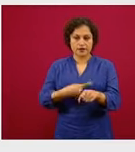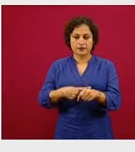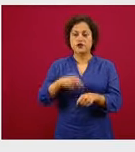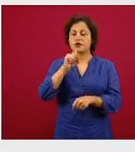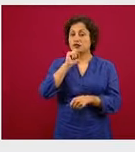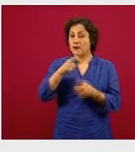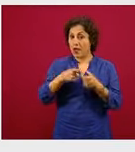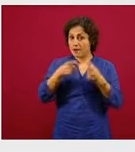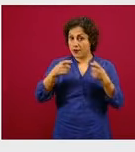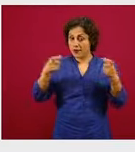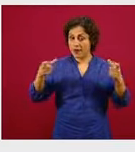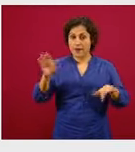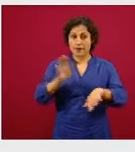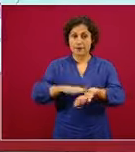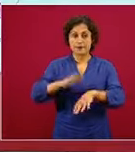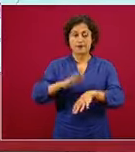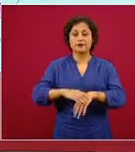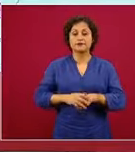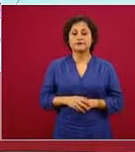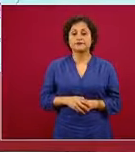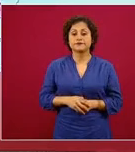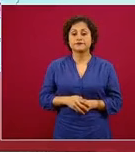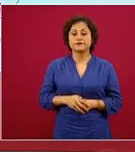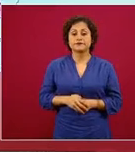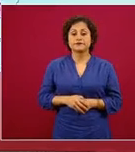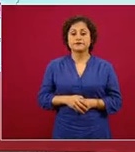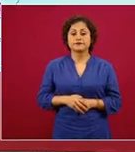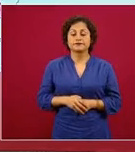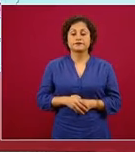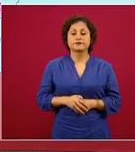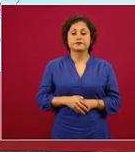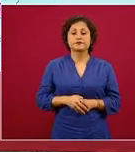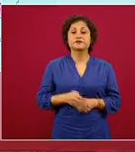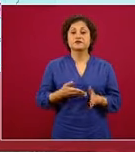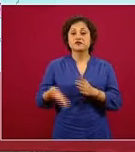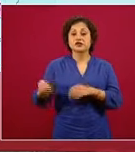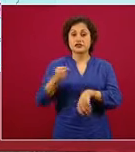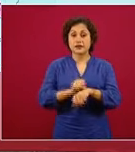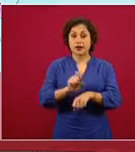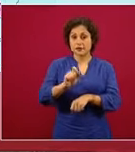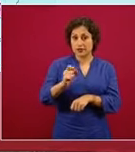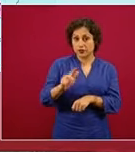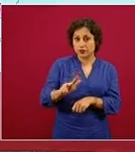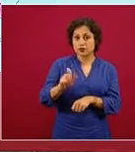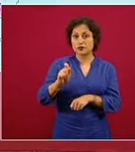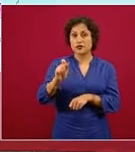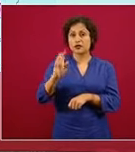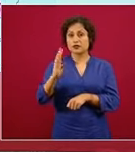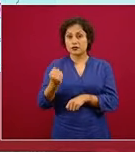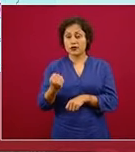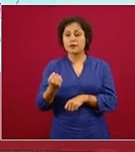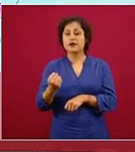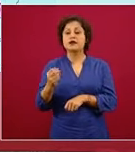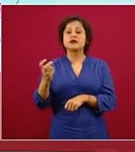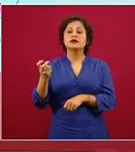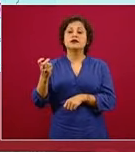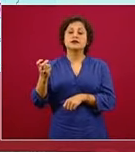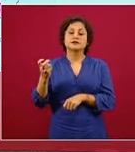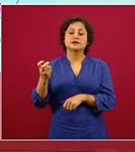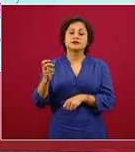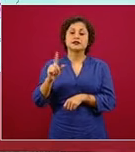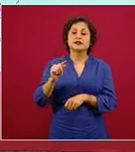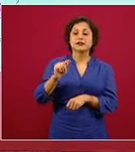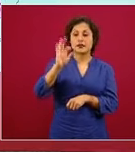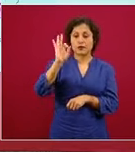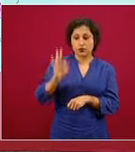de transmisión en varios de ellos, 28 y semana 29, prácticamente el 70% de los municipios en este